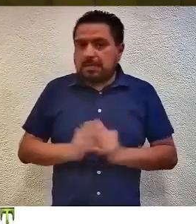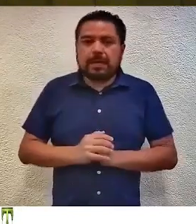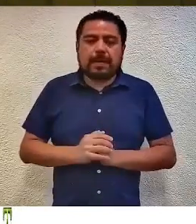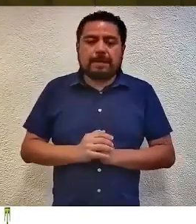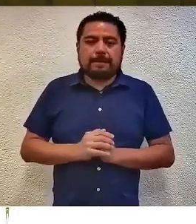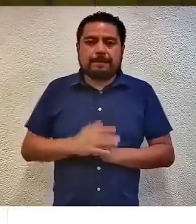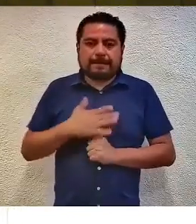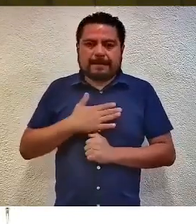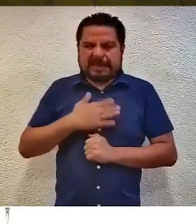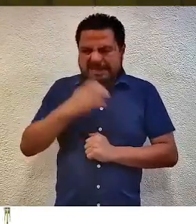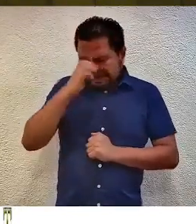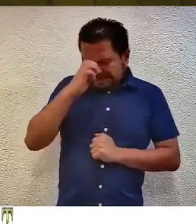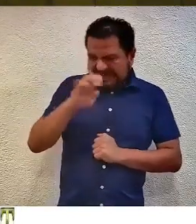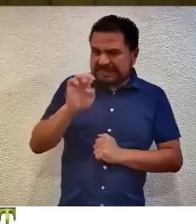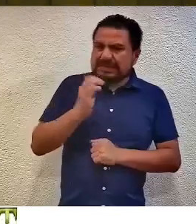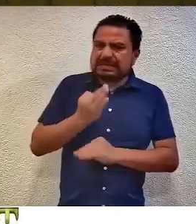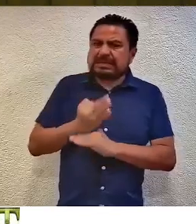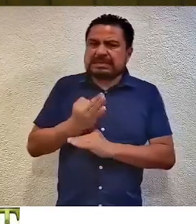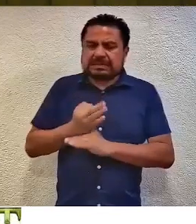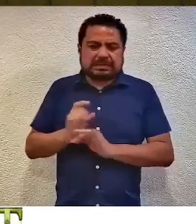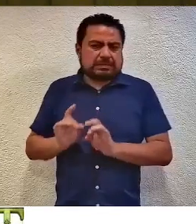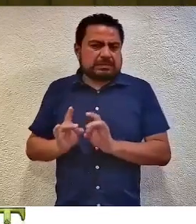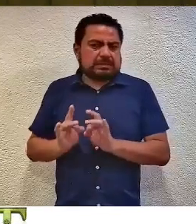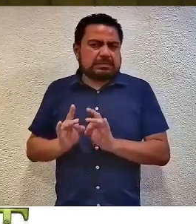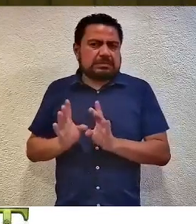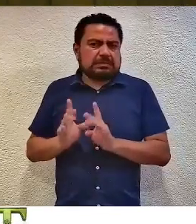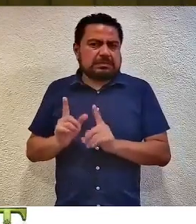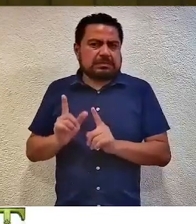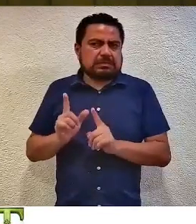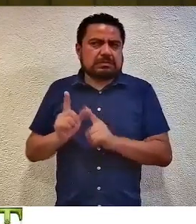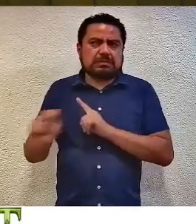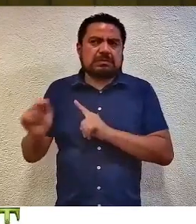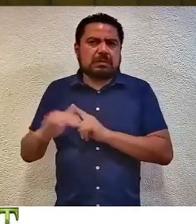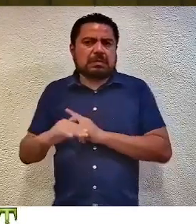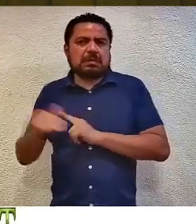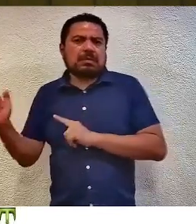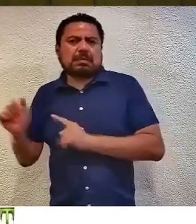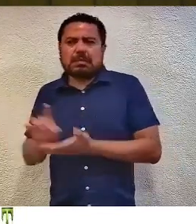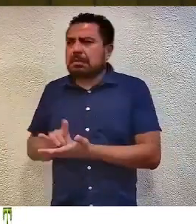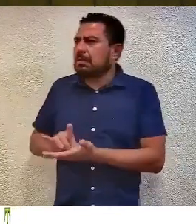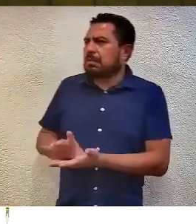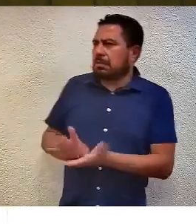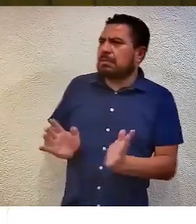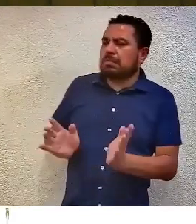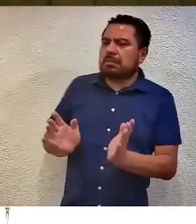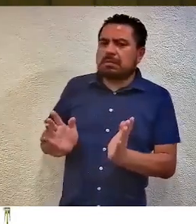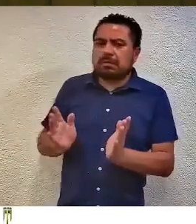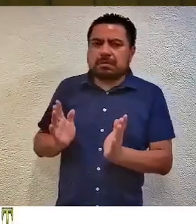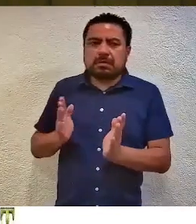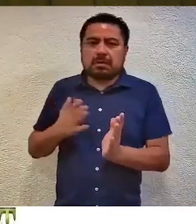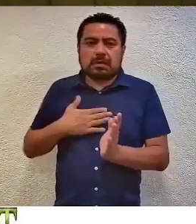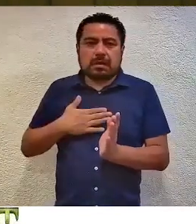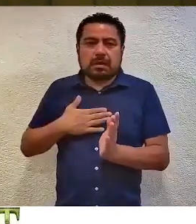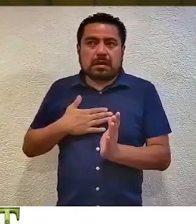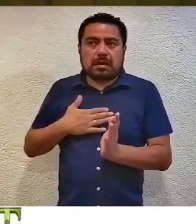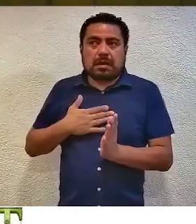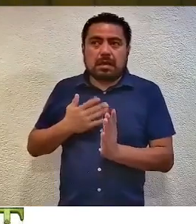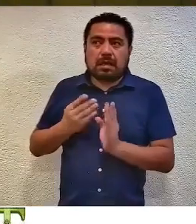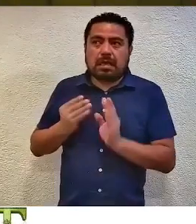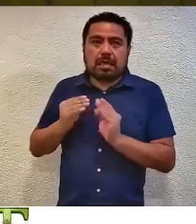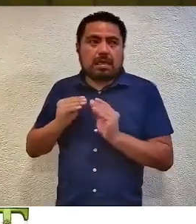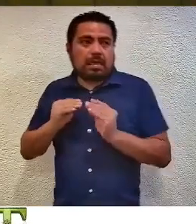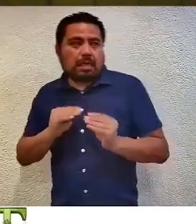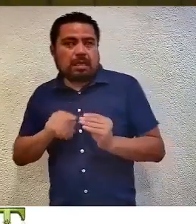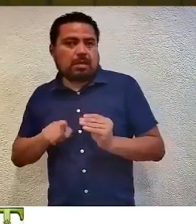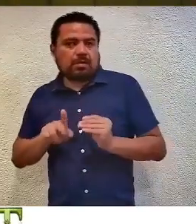Me extraña de pronto su partida. Por supuesto que no meto las manos por Miguel Ángel, porque